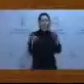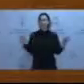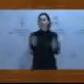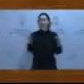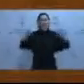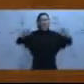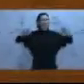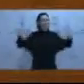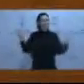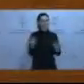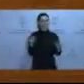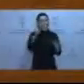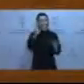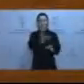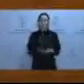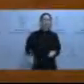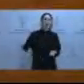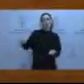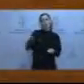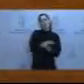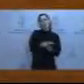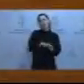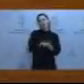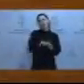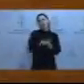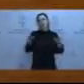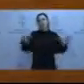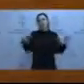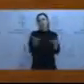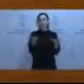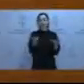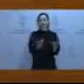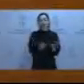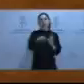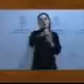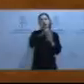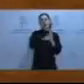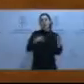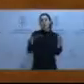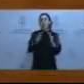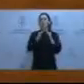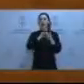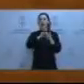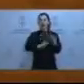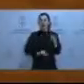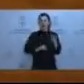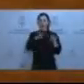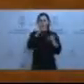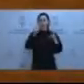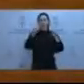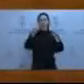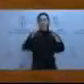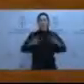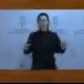gravedad, por lo que reiteramos la urgencia de incluir en la agenda política su elaboración. Cierro